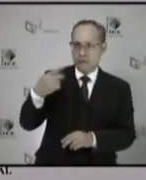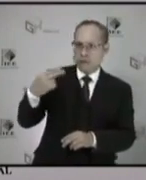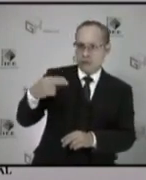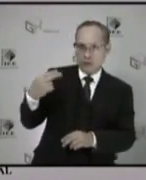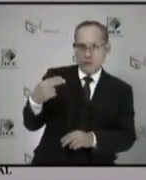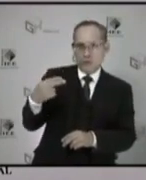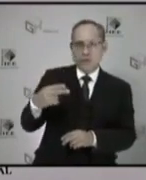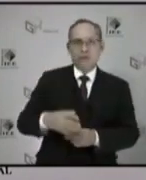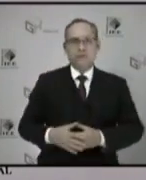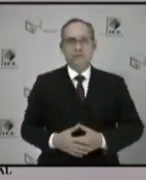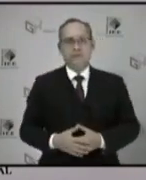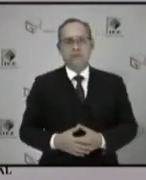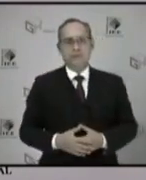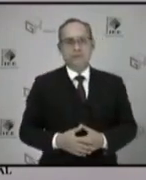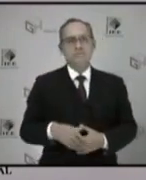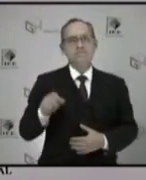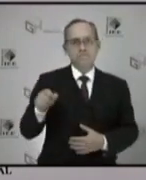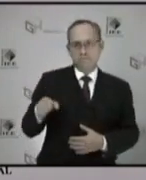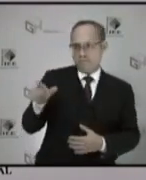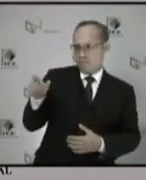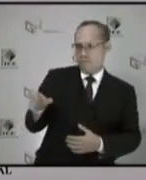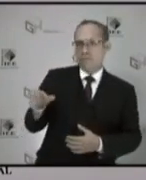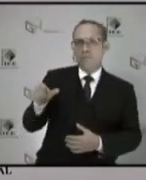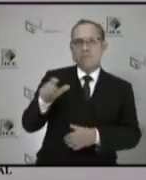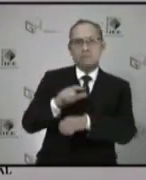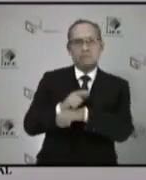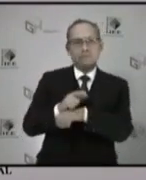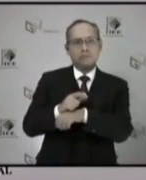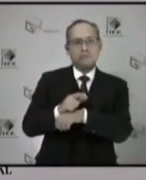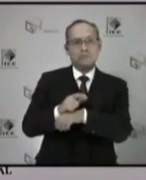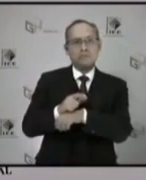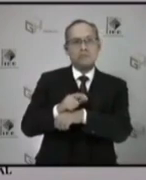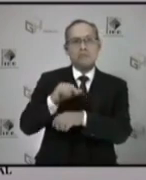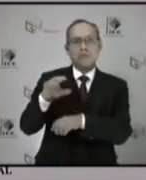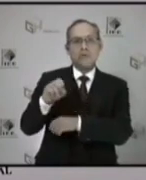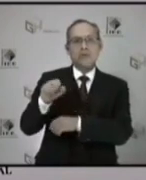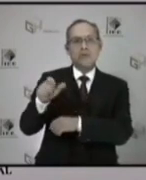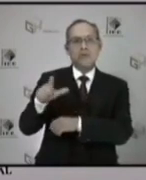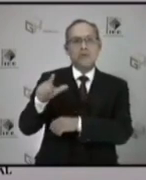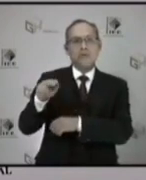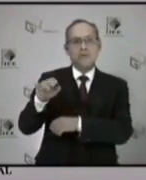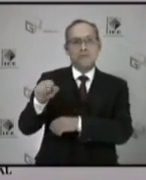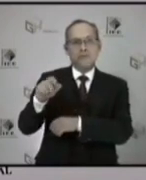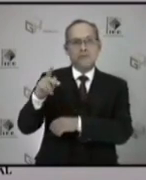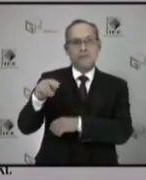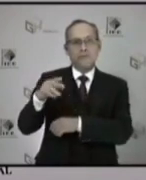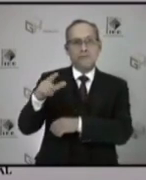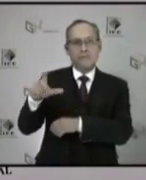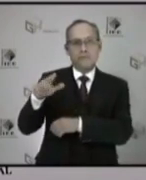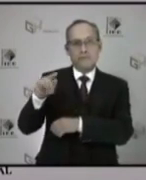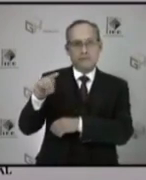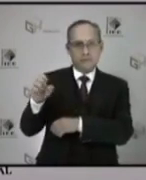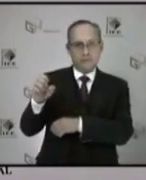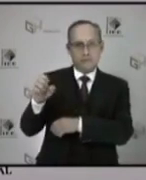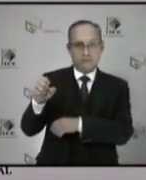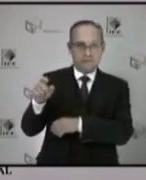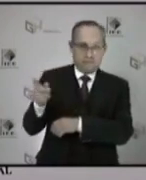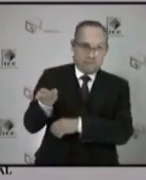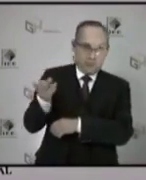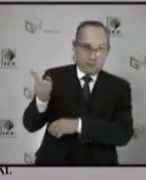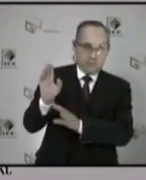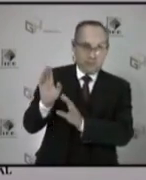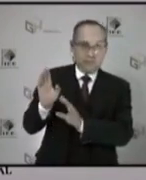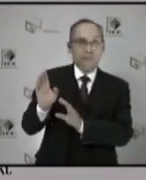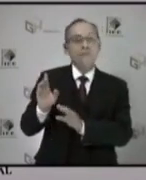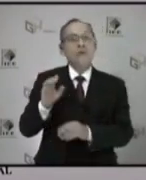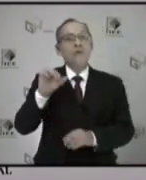Una persona a quien respeto también, el licenciado José Agustín Ortiz Pinchetti. Le pueden preguntar, si no lo mandó el hoy presidente